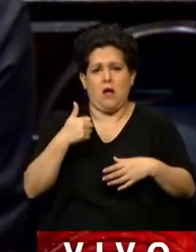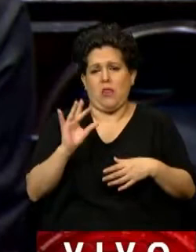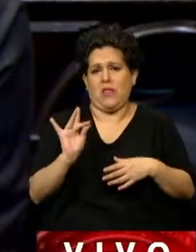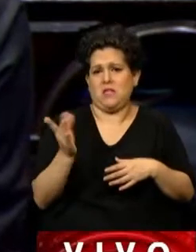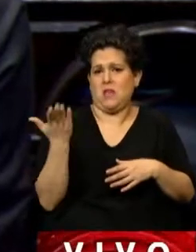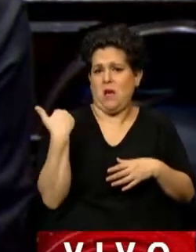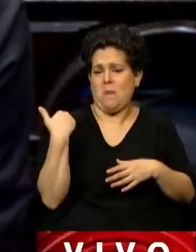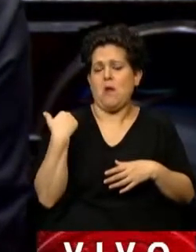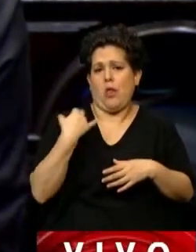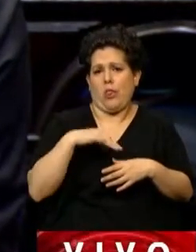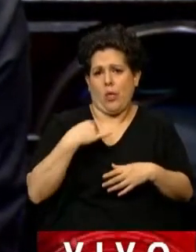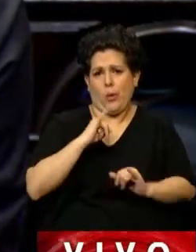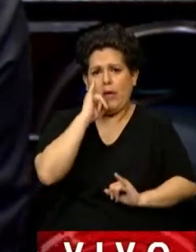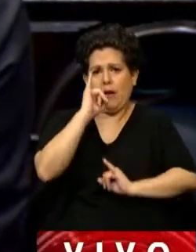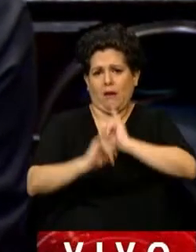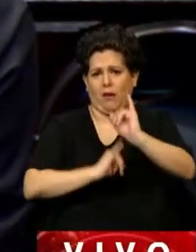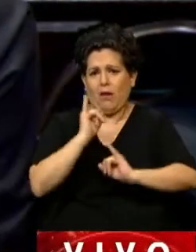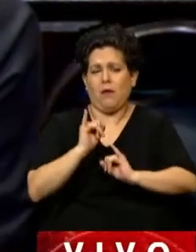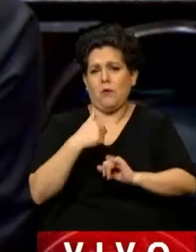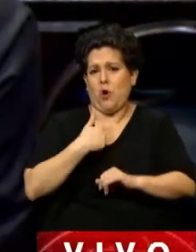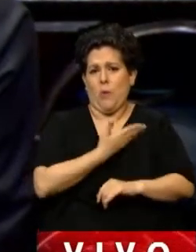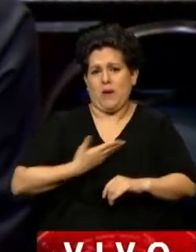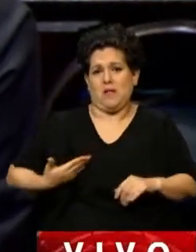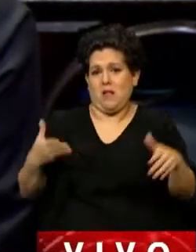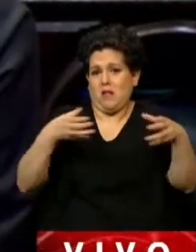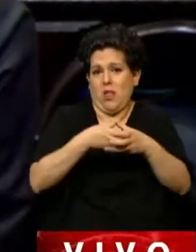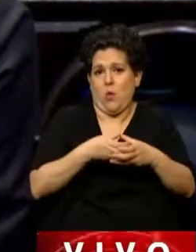tocó argumentar, ni siquiera era presidente de bloque,